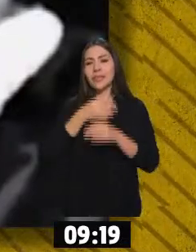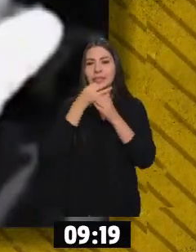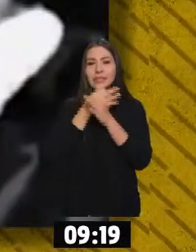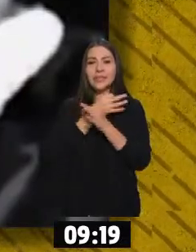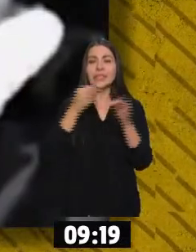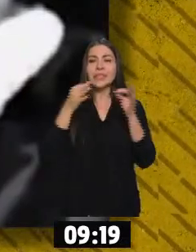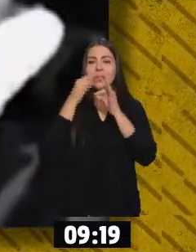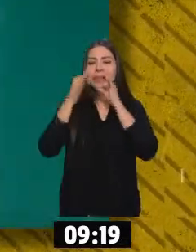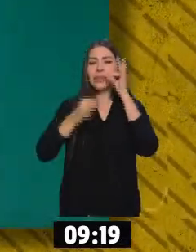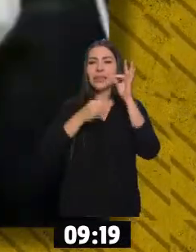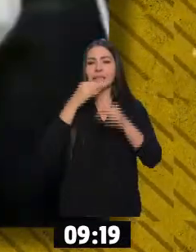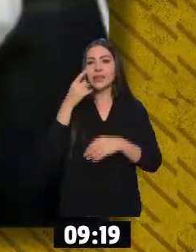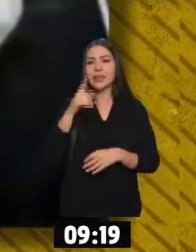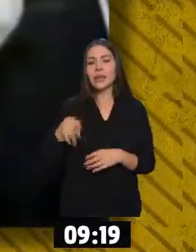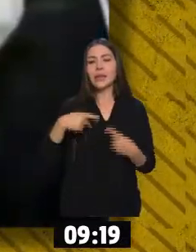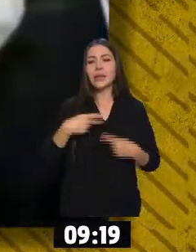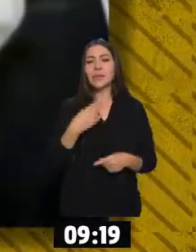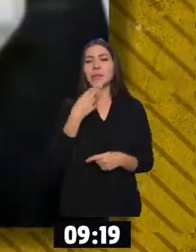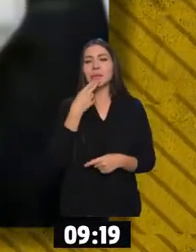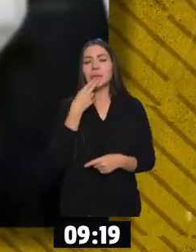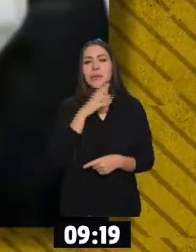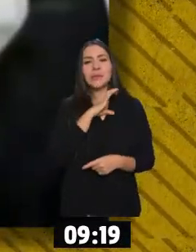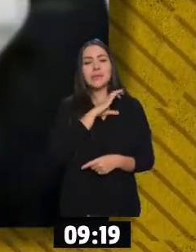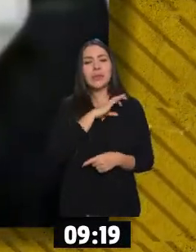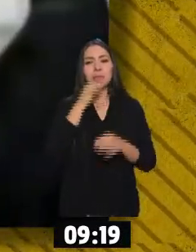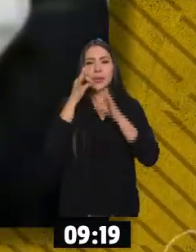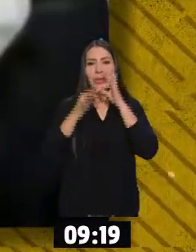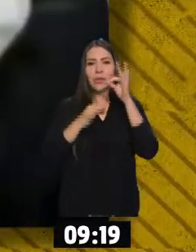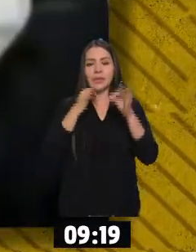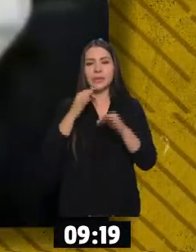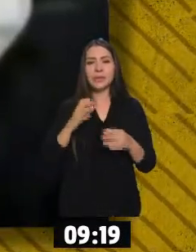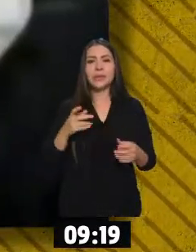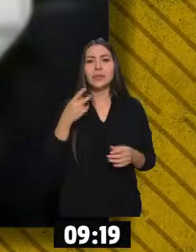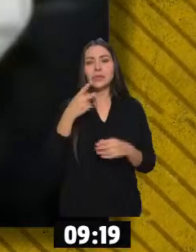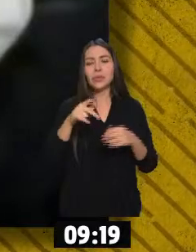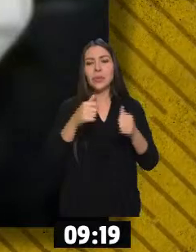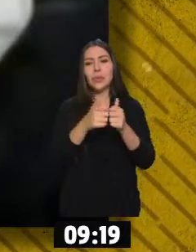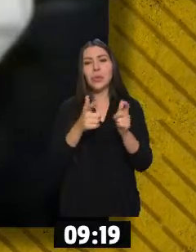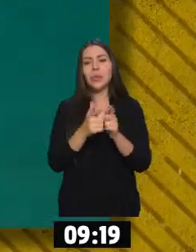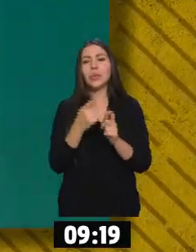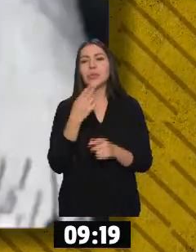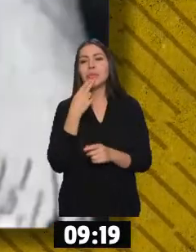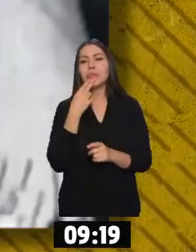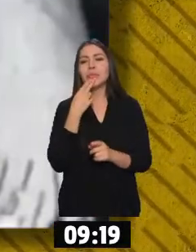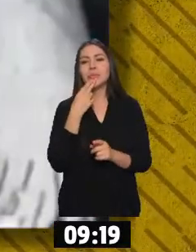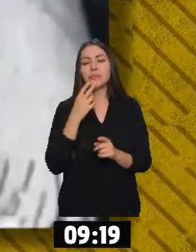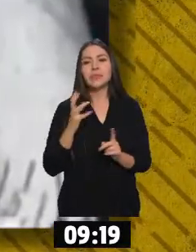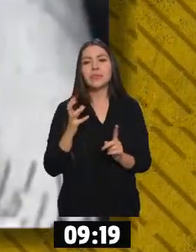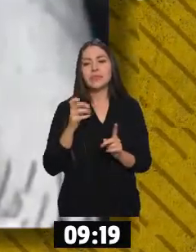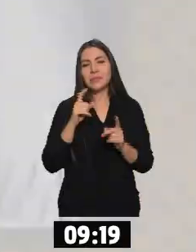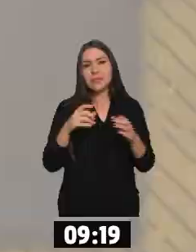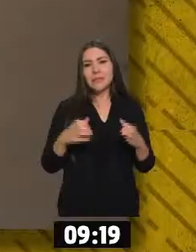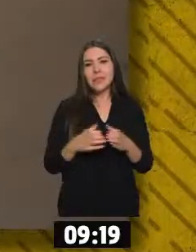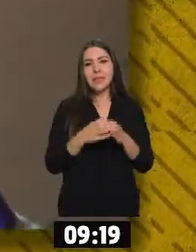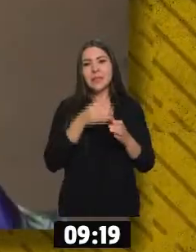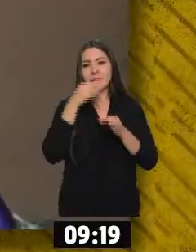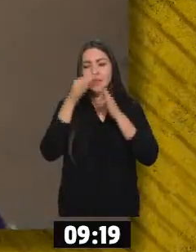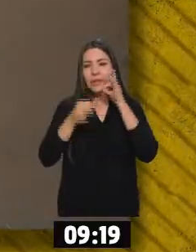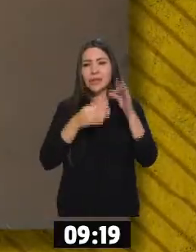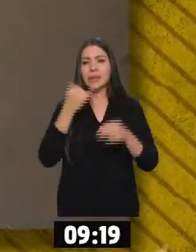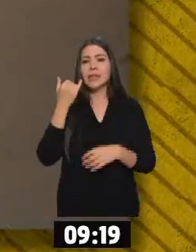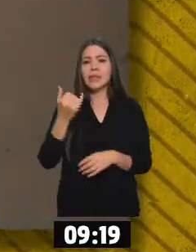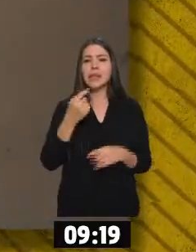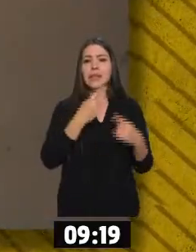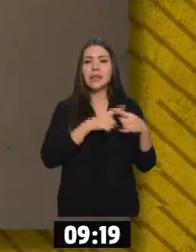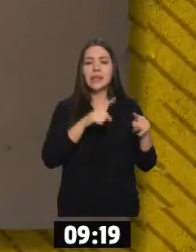los fansens, como dicen ahora, su fandom. ¿Su qué? Su fandom. ¿Así dicen ahora? Ahora sí Válgame, dicen, sí. Y compartió una